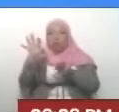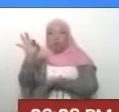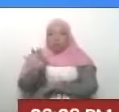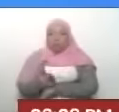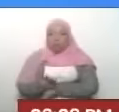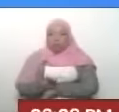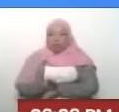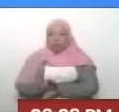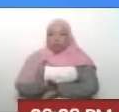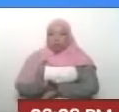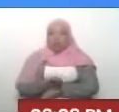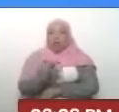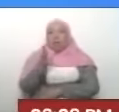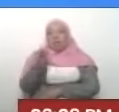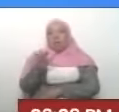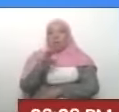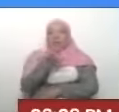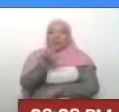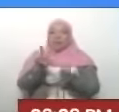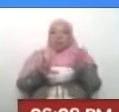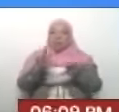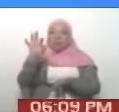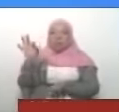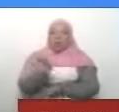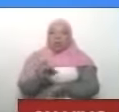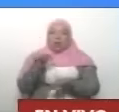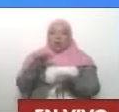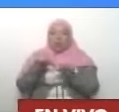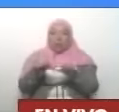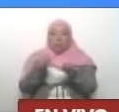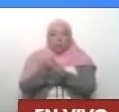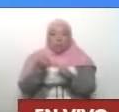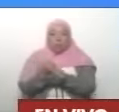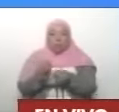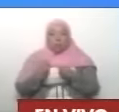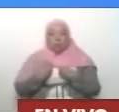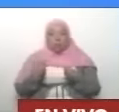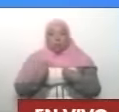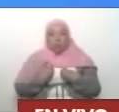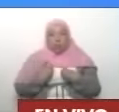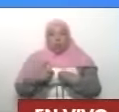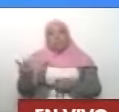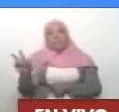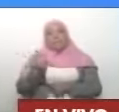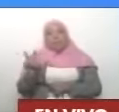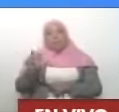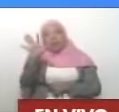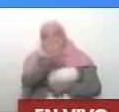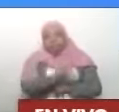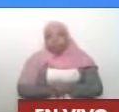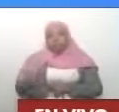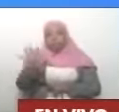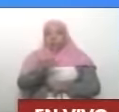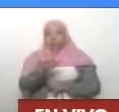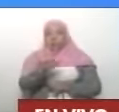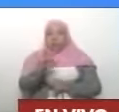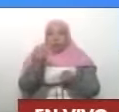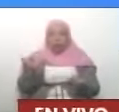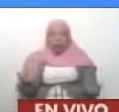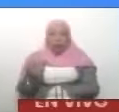31.9%, casi el 32% del tiempo de existencia de este territorio que se llamó Venezuela, que se llama